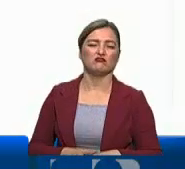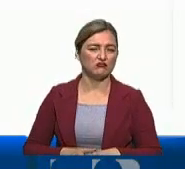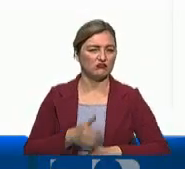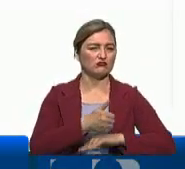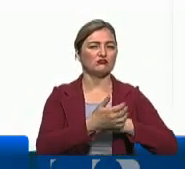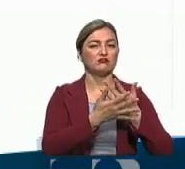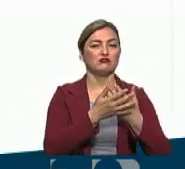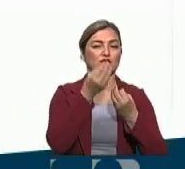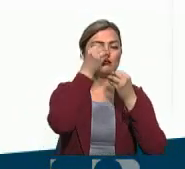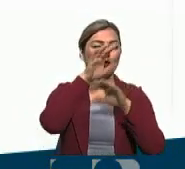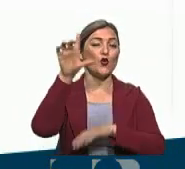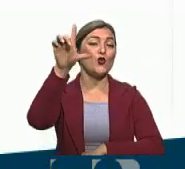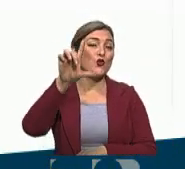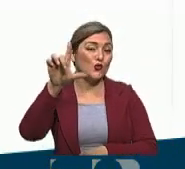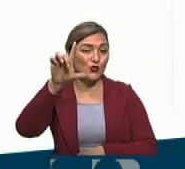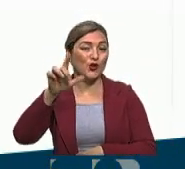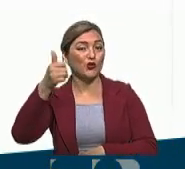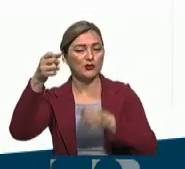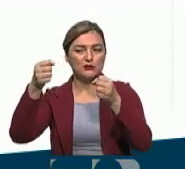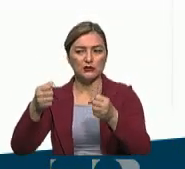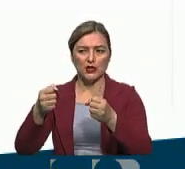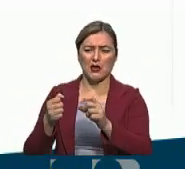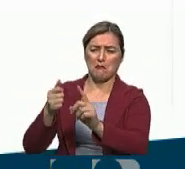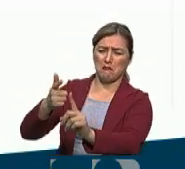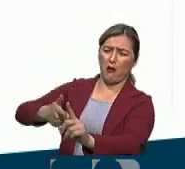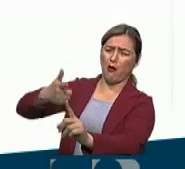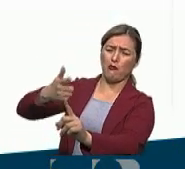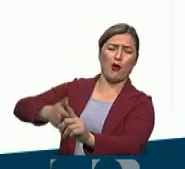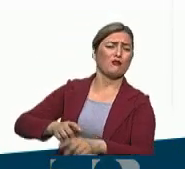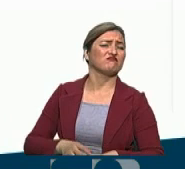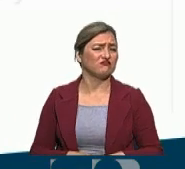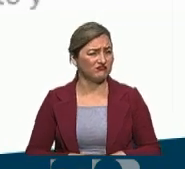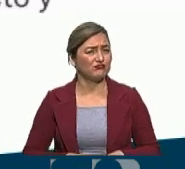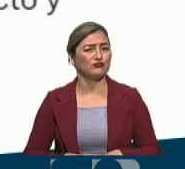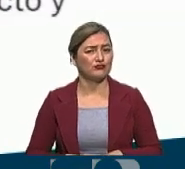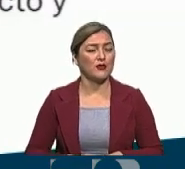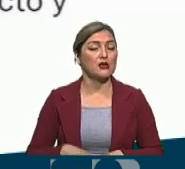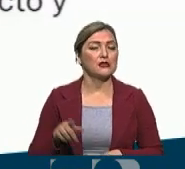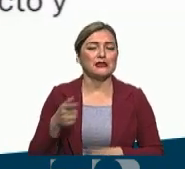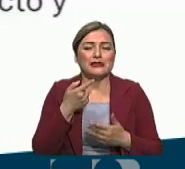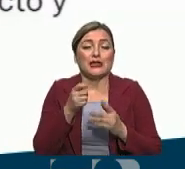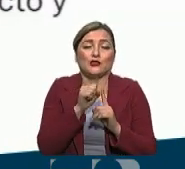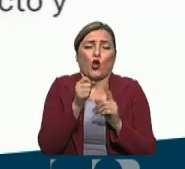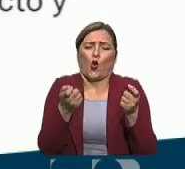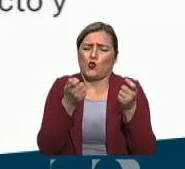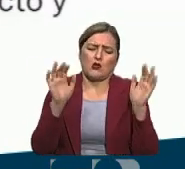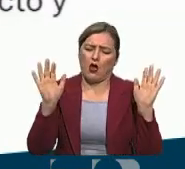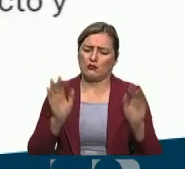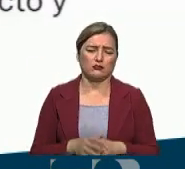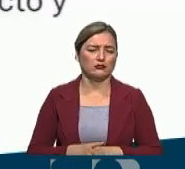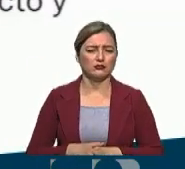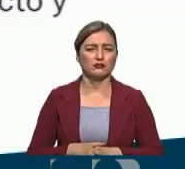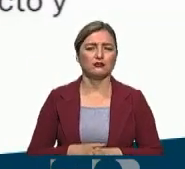que este lunes un privado de libertad, otro más, fue asesinado con arma de fuego. pero aseguran que la situación ya está